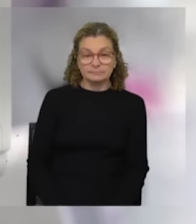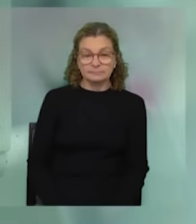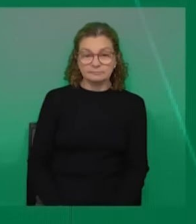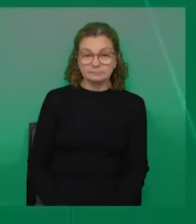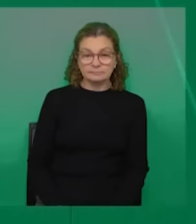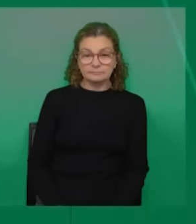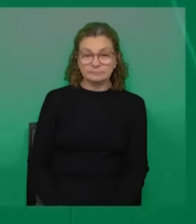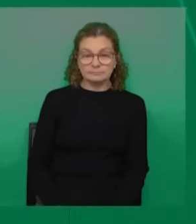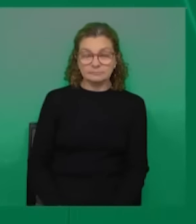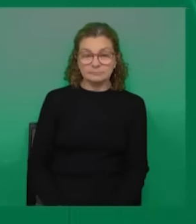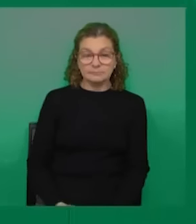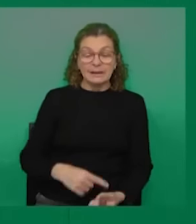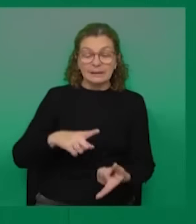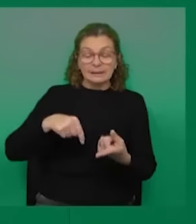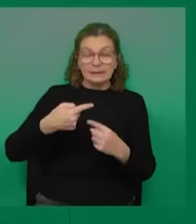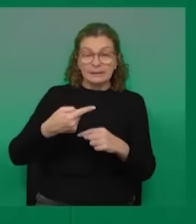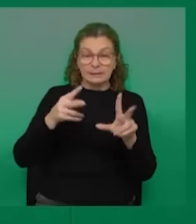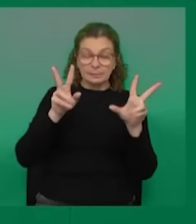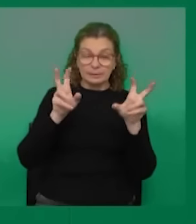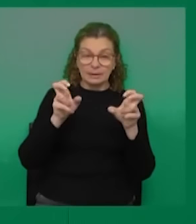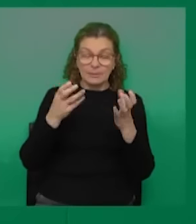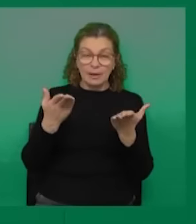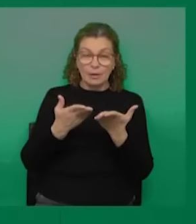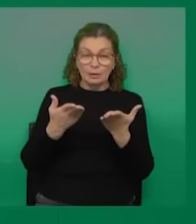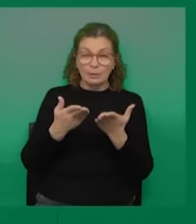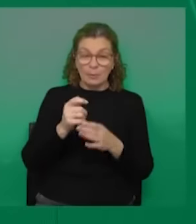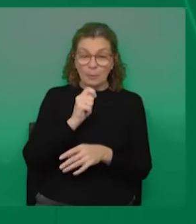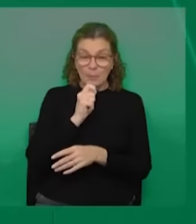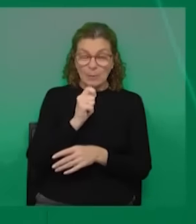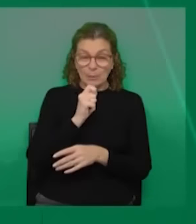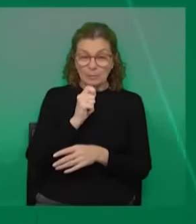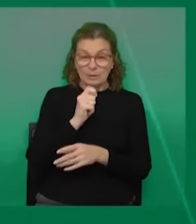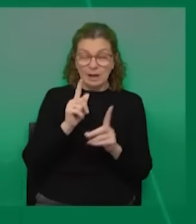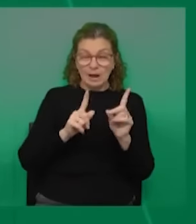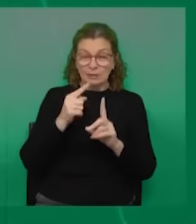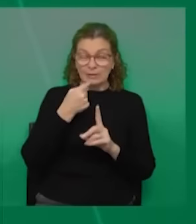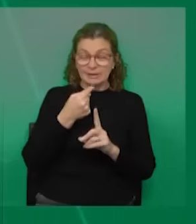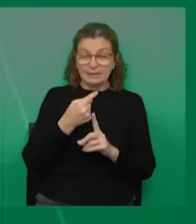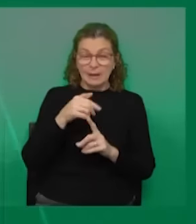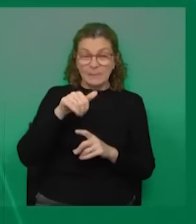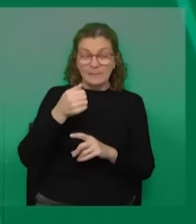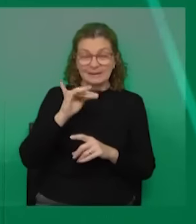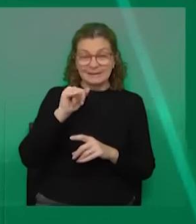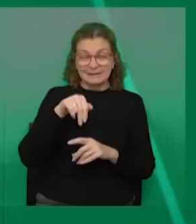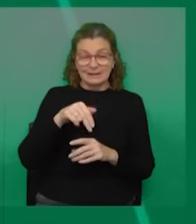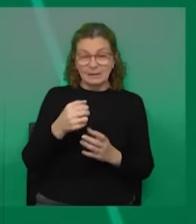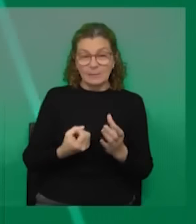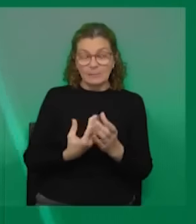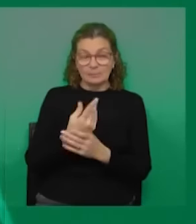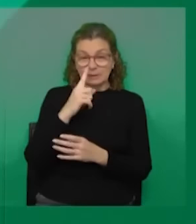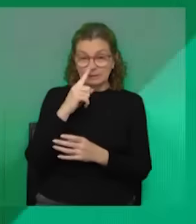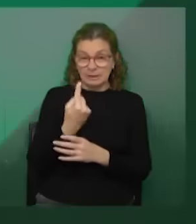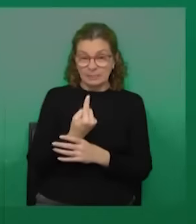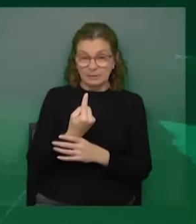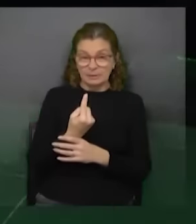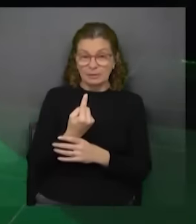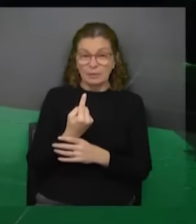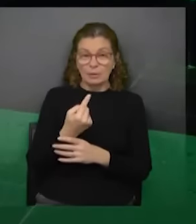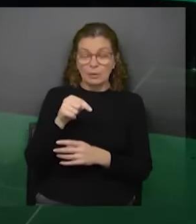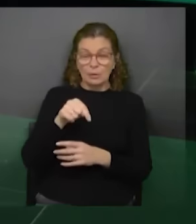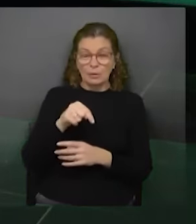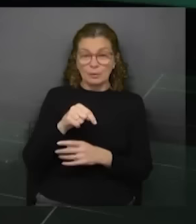julio y seguimos en tema ahora desde uno de nuestros móviles algo decía recién Martín Duarte Que reaparece rápido hoy en la edición central